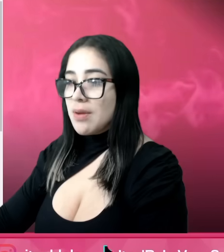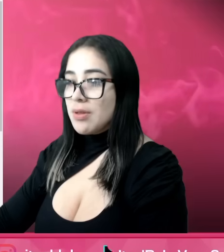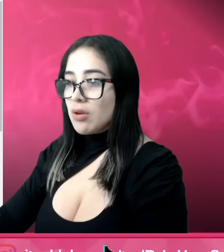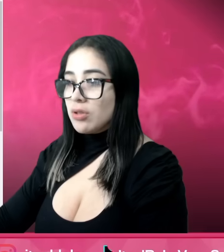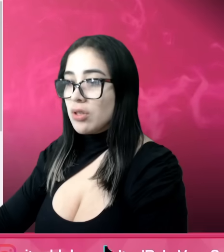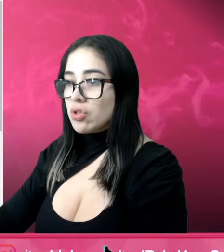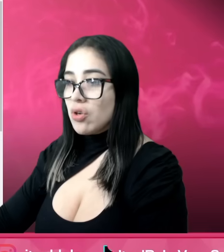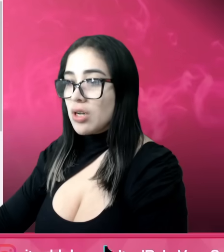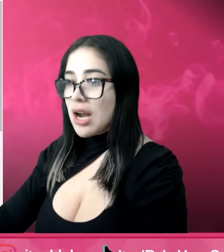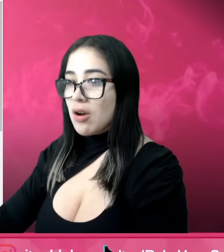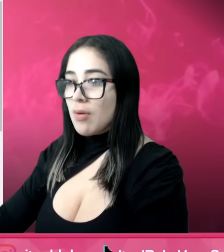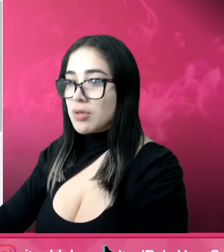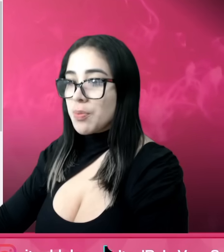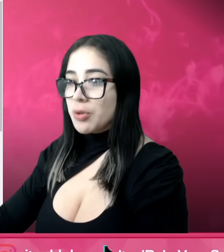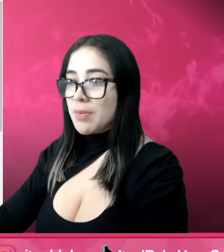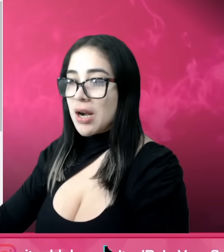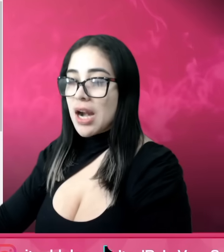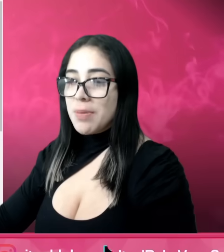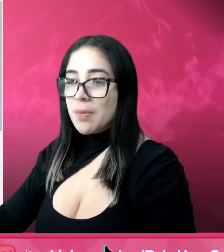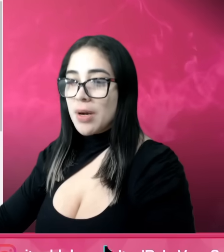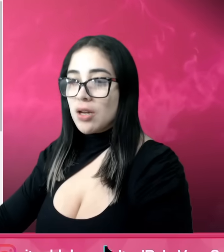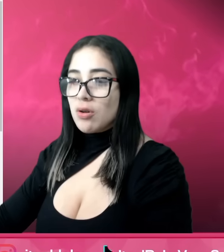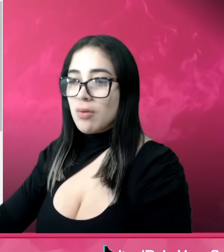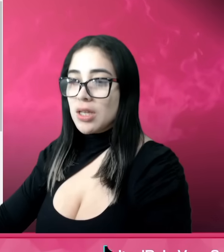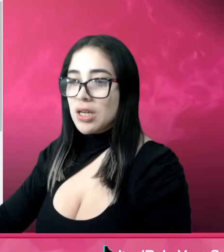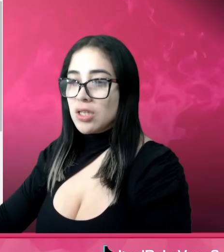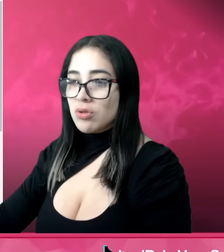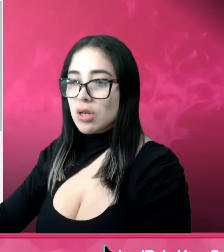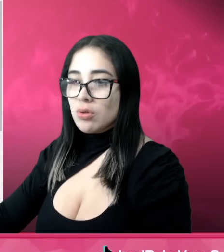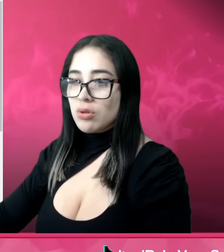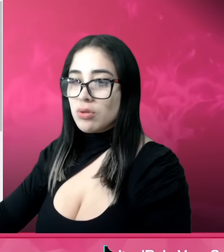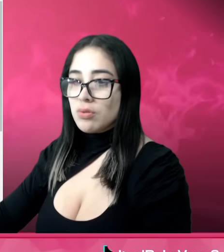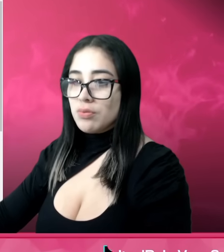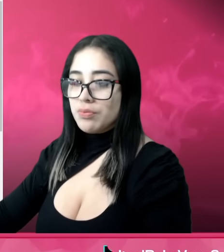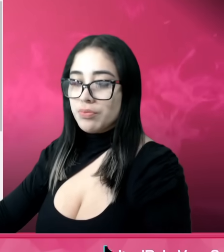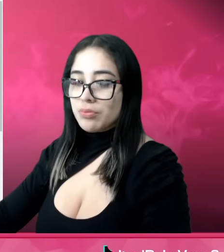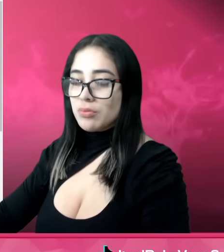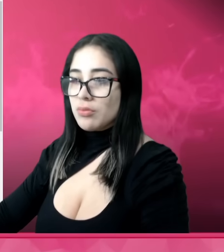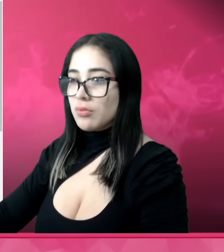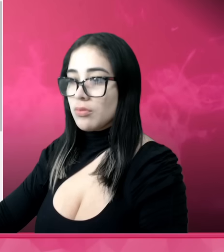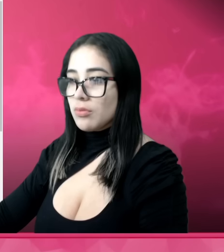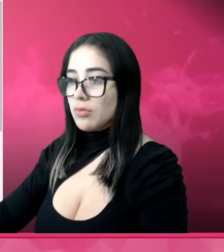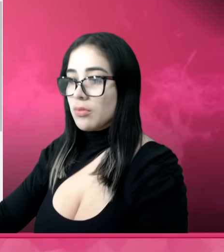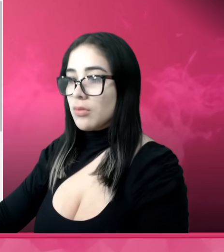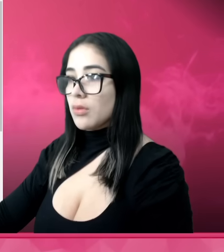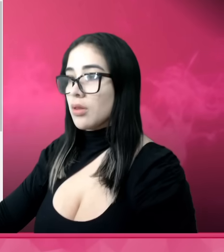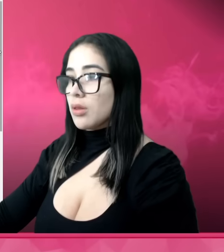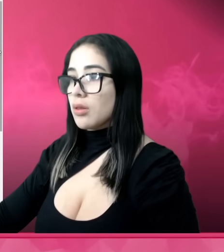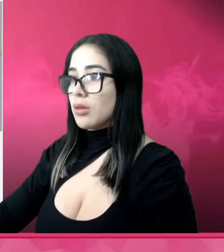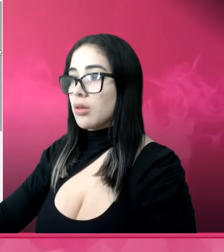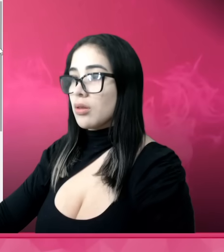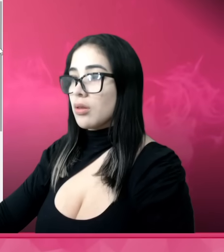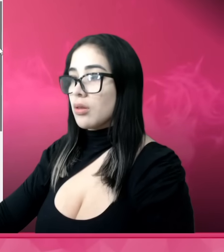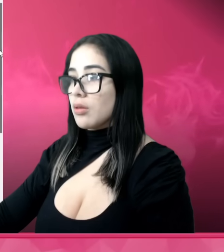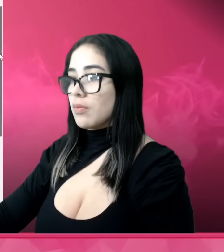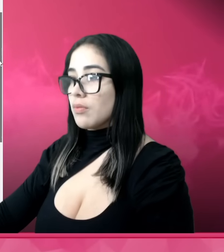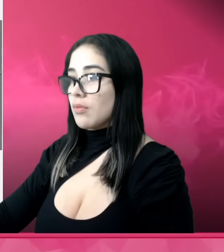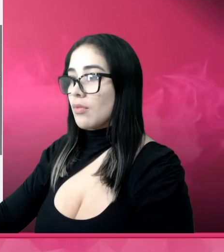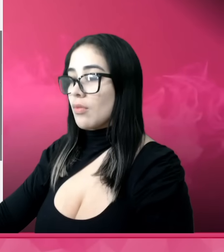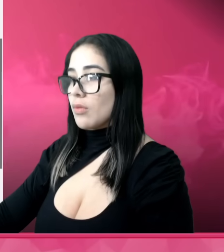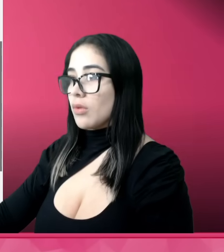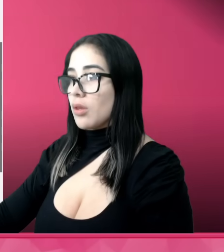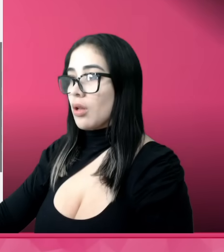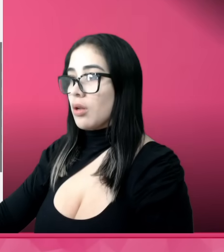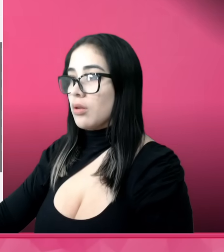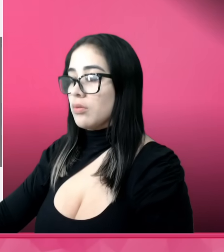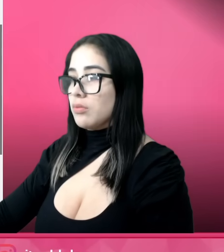escuchar el vídeo a continuación claro lo vamos a poner más rápido para que no cobre derecho es parte de la búsqueda que les dicen a los del colectivo